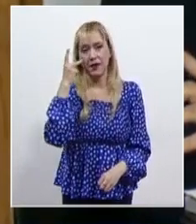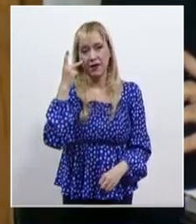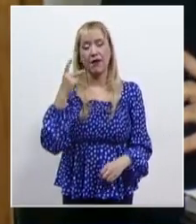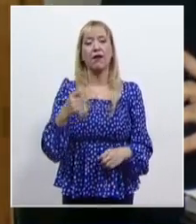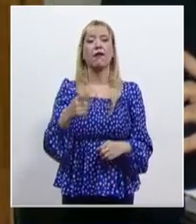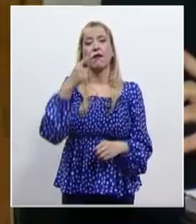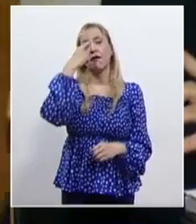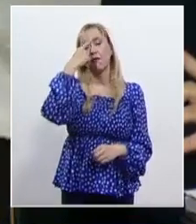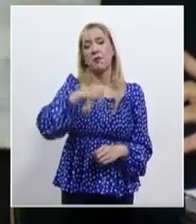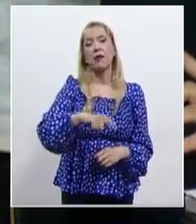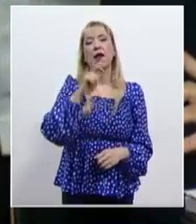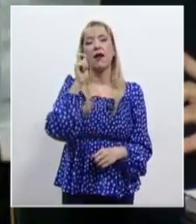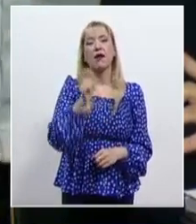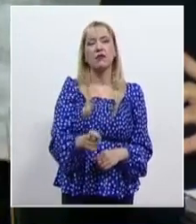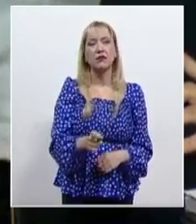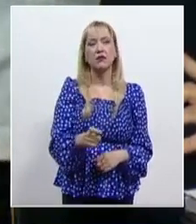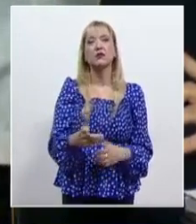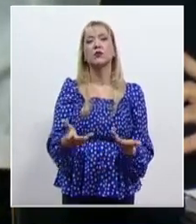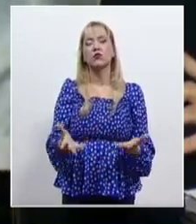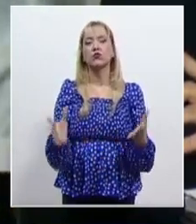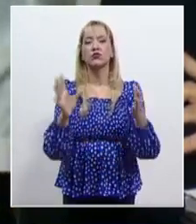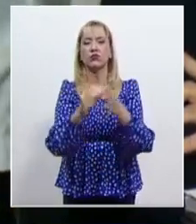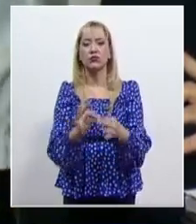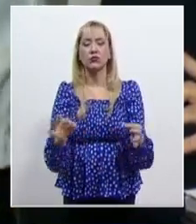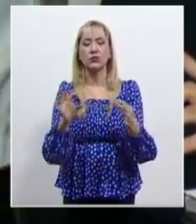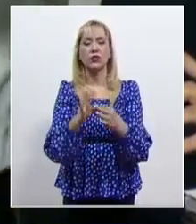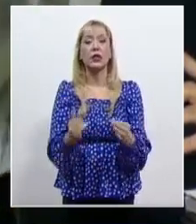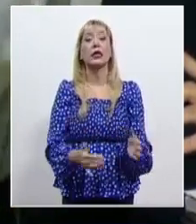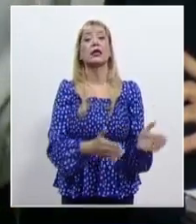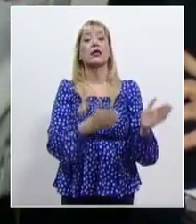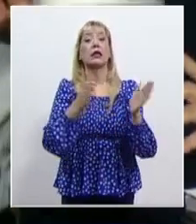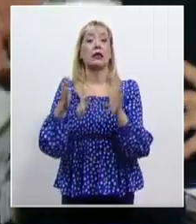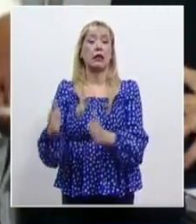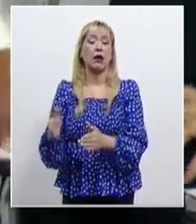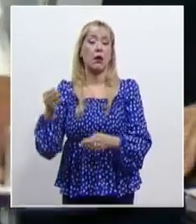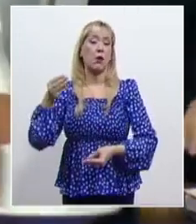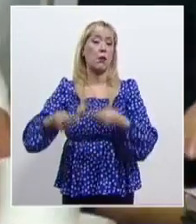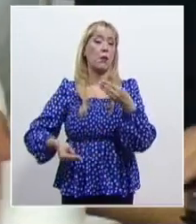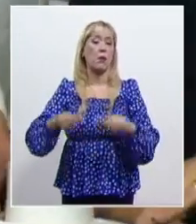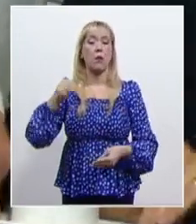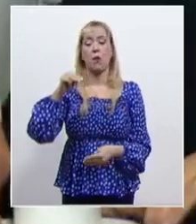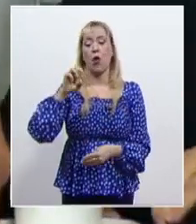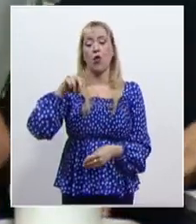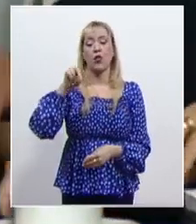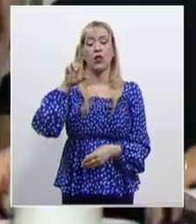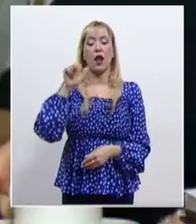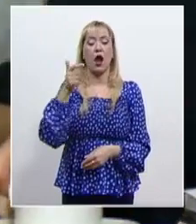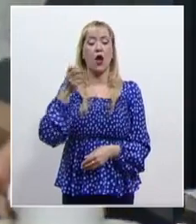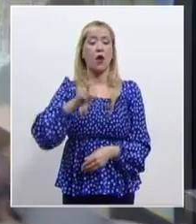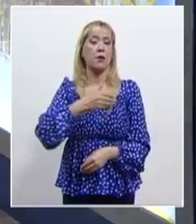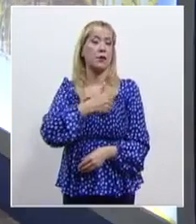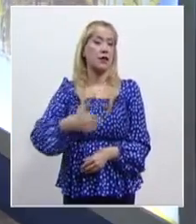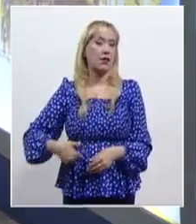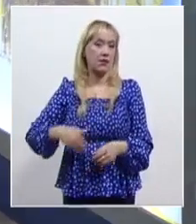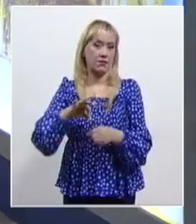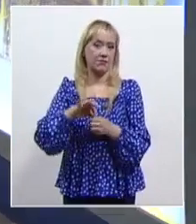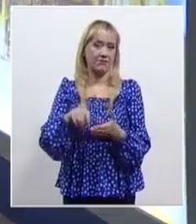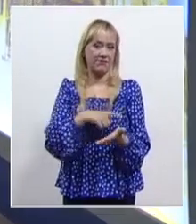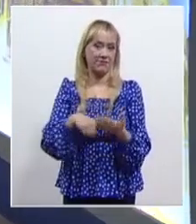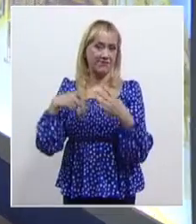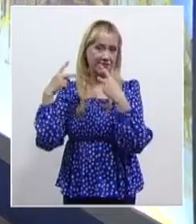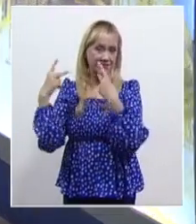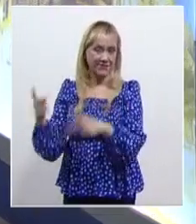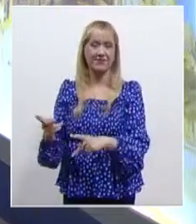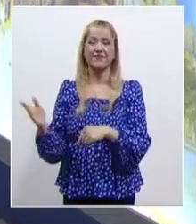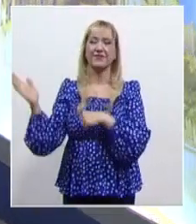habrá una participación del magistrado presidente de la Sala Superior, Reyes Rodríguez Mondragón. Ese es el reporte, Lorena.